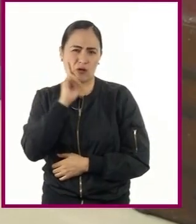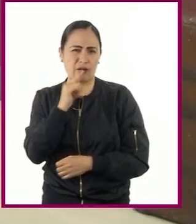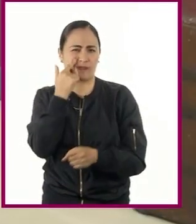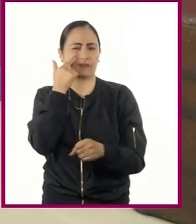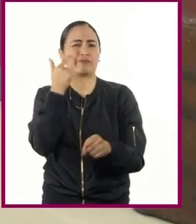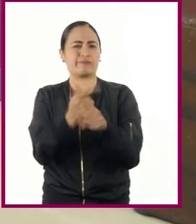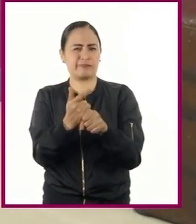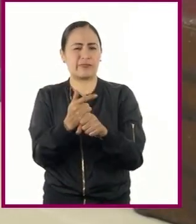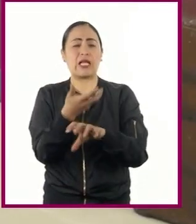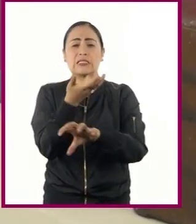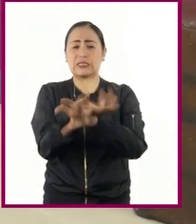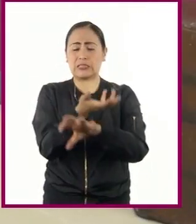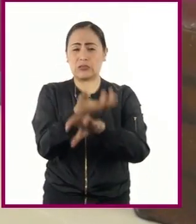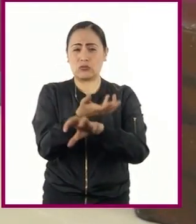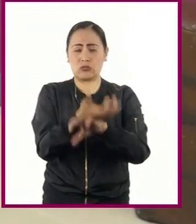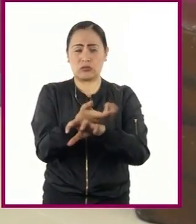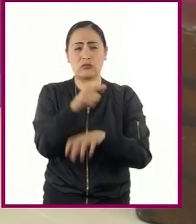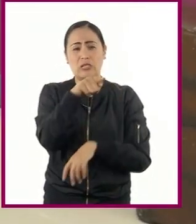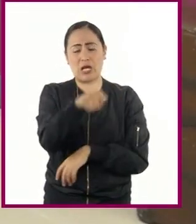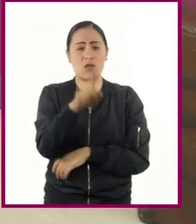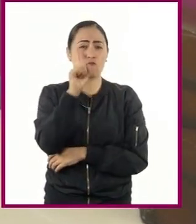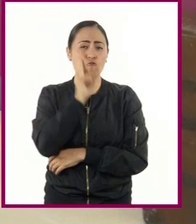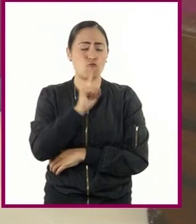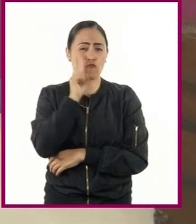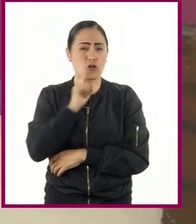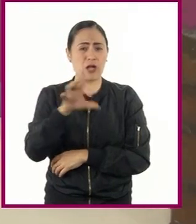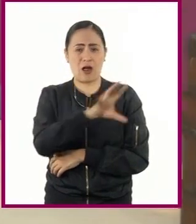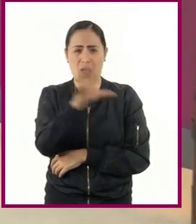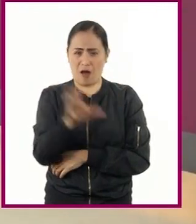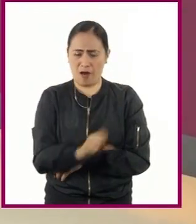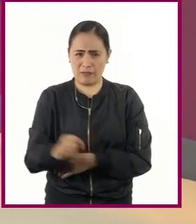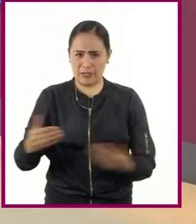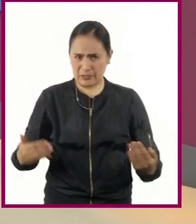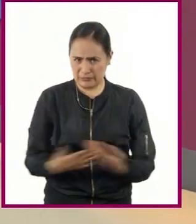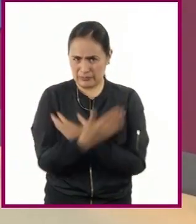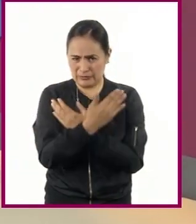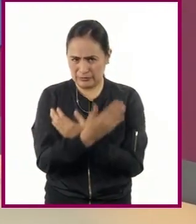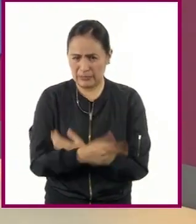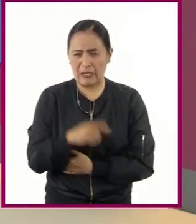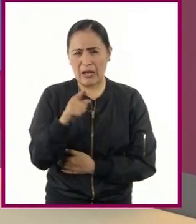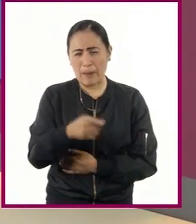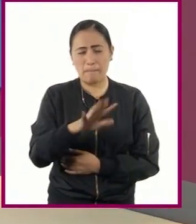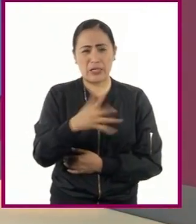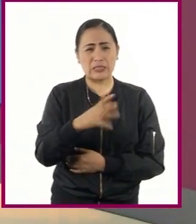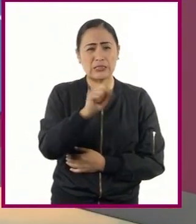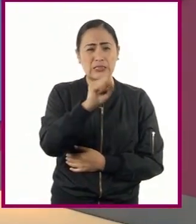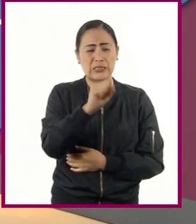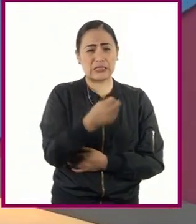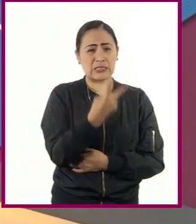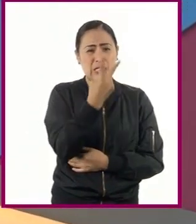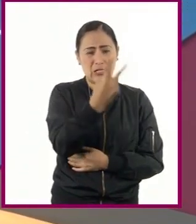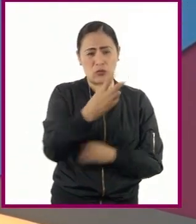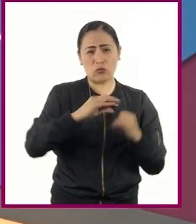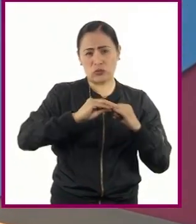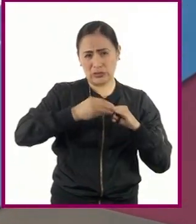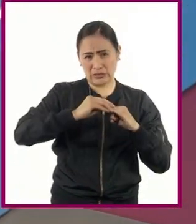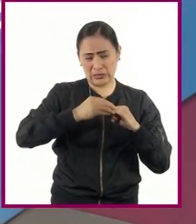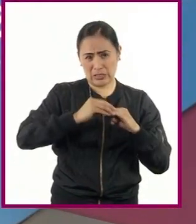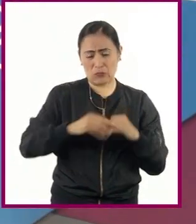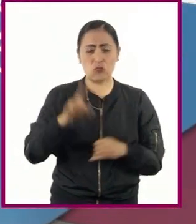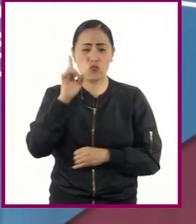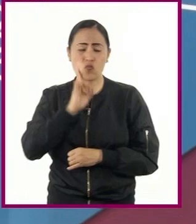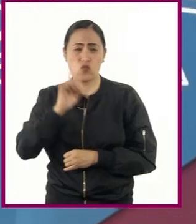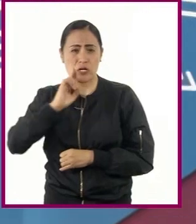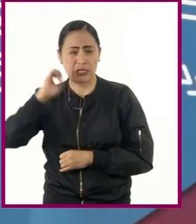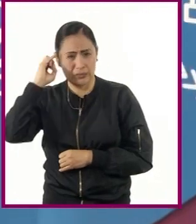en Estados Unidos de América las mujeres afroamericanas ganan solo 62 centavos, las mujeres